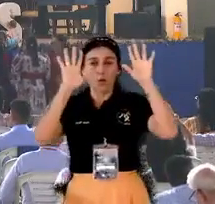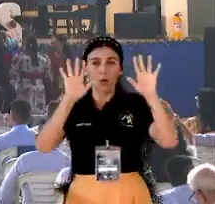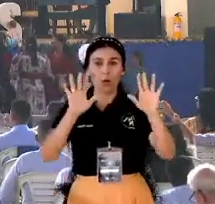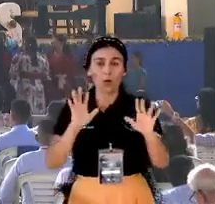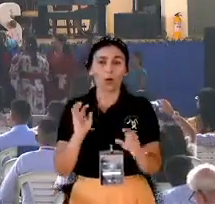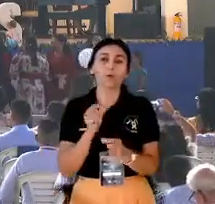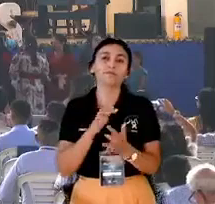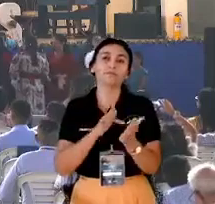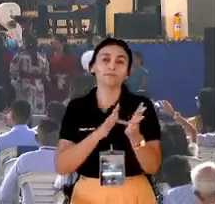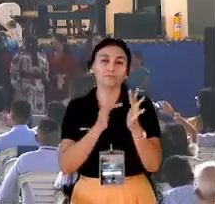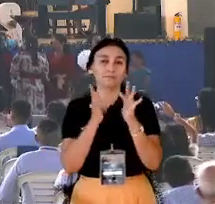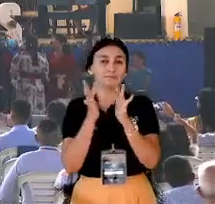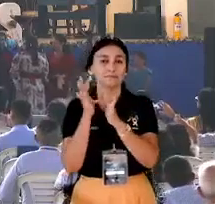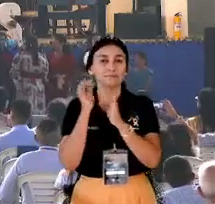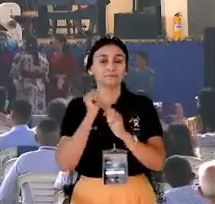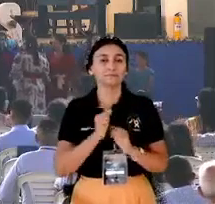Jesús.